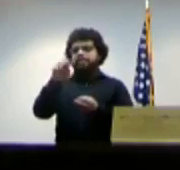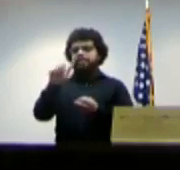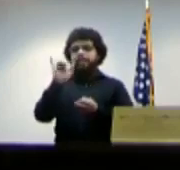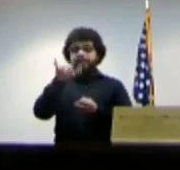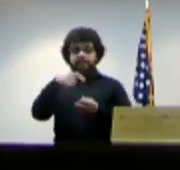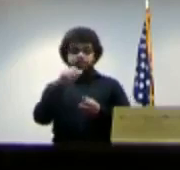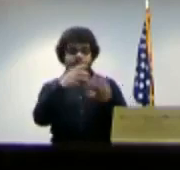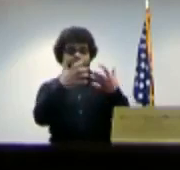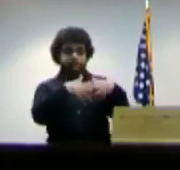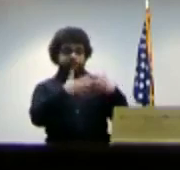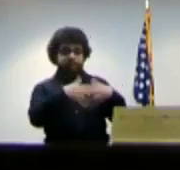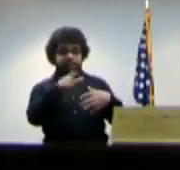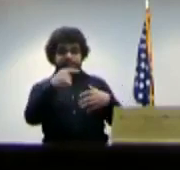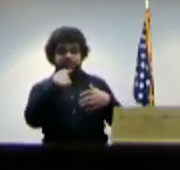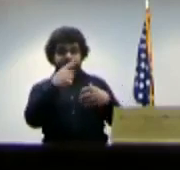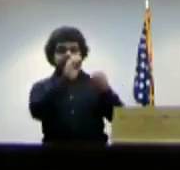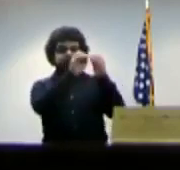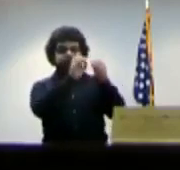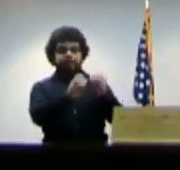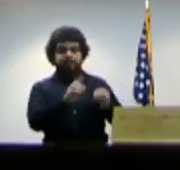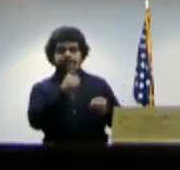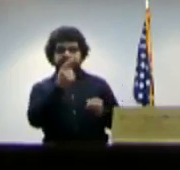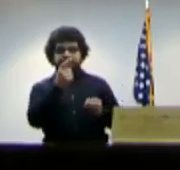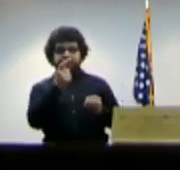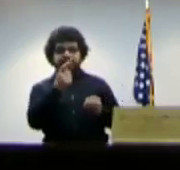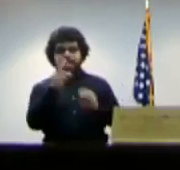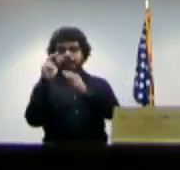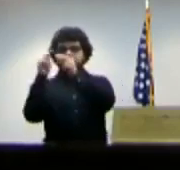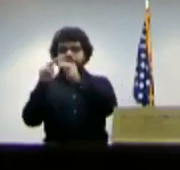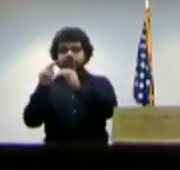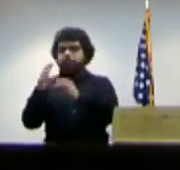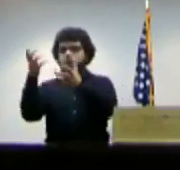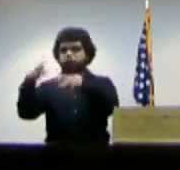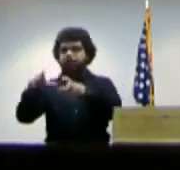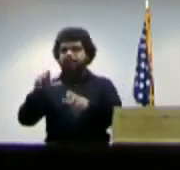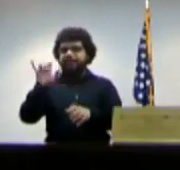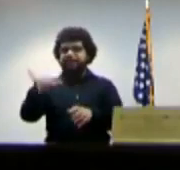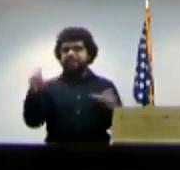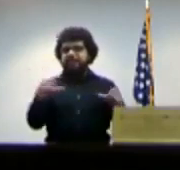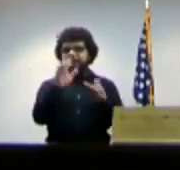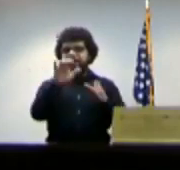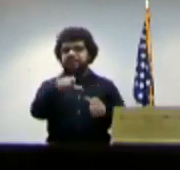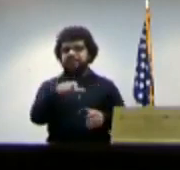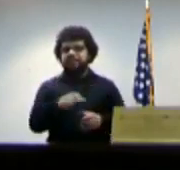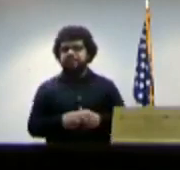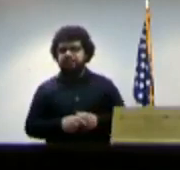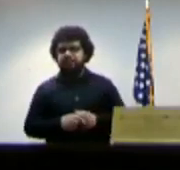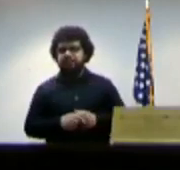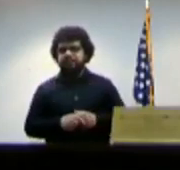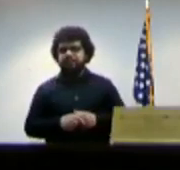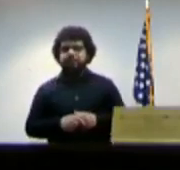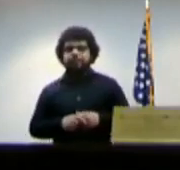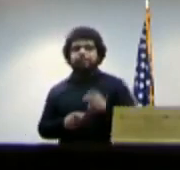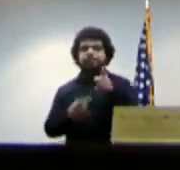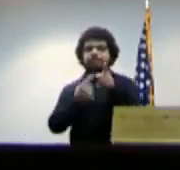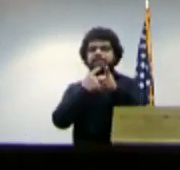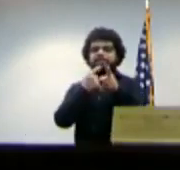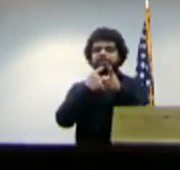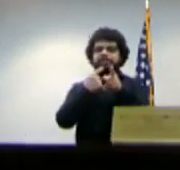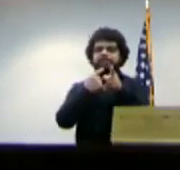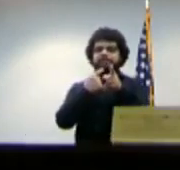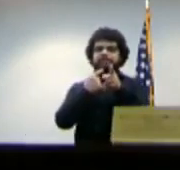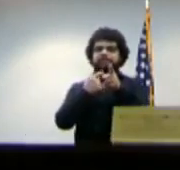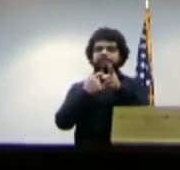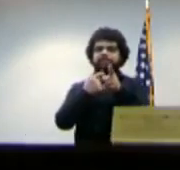negociado, ¿verdad? Esas son las reparaciones y las demás que el negociado no quiere que se hagan de esa forma, negociado sí, de energía. Sí, ahí básicamente la obligación